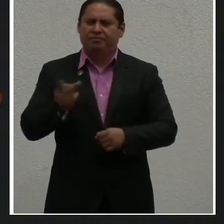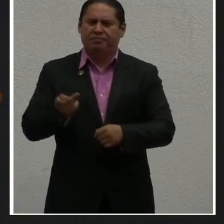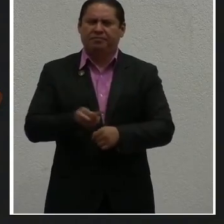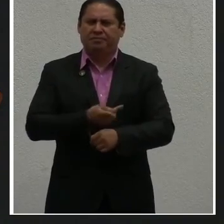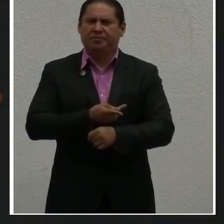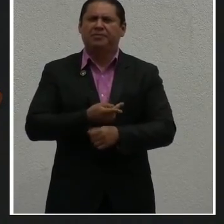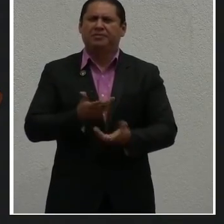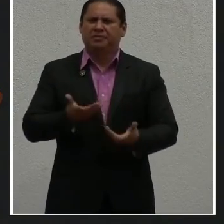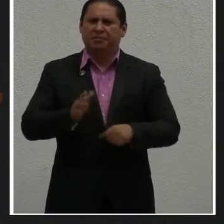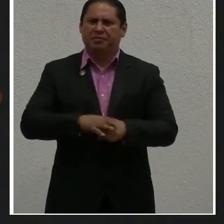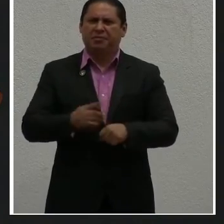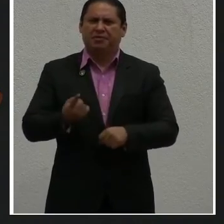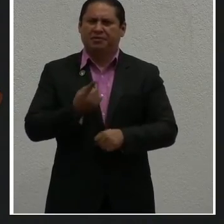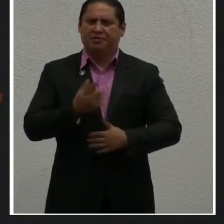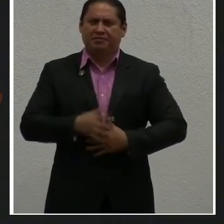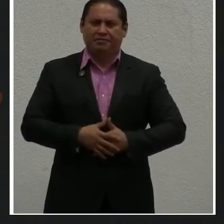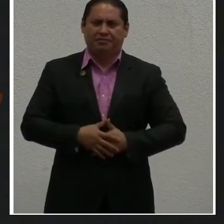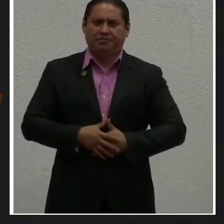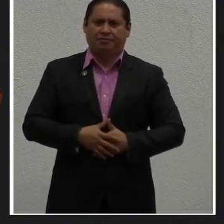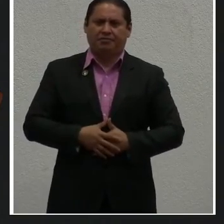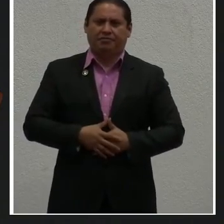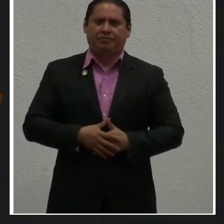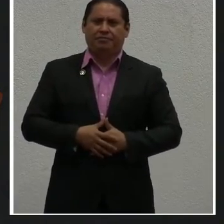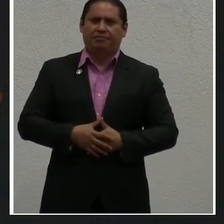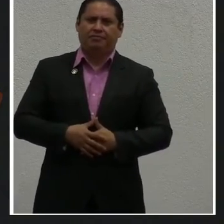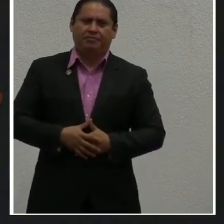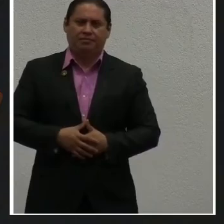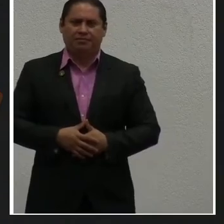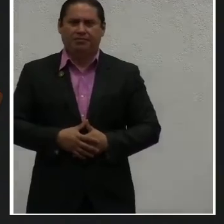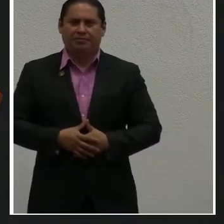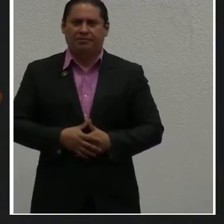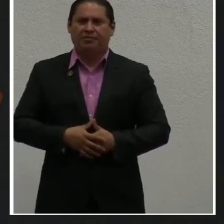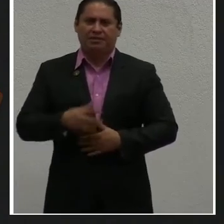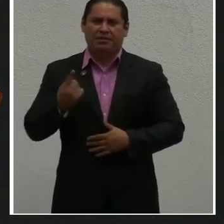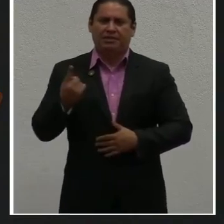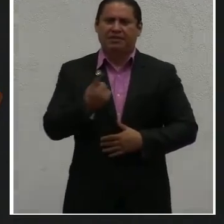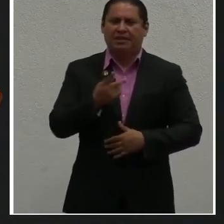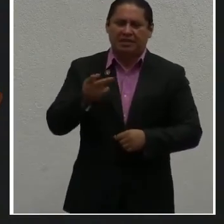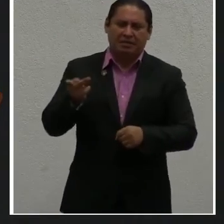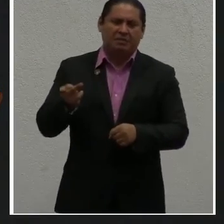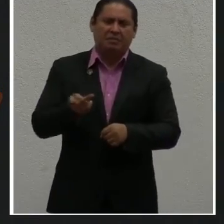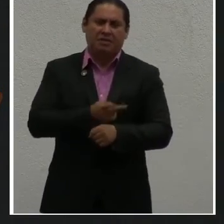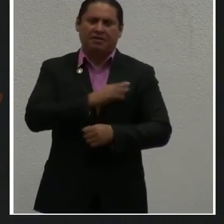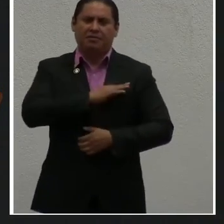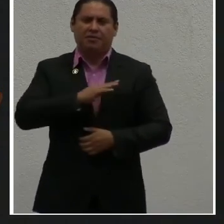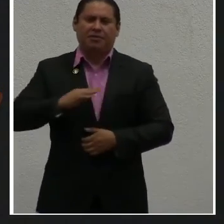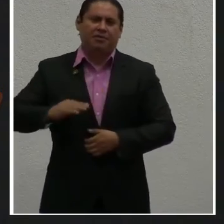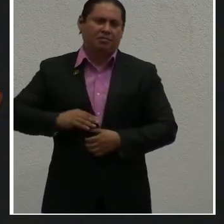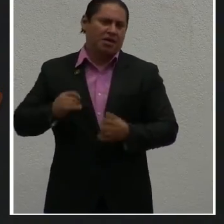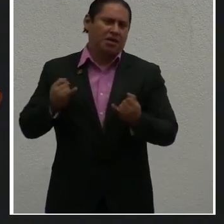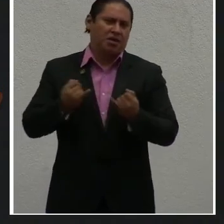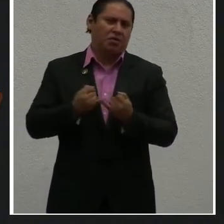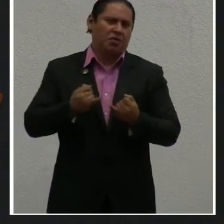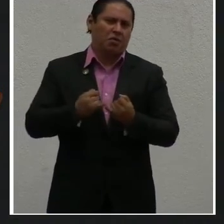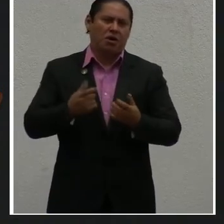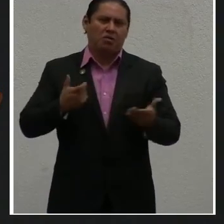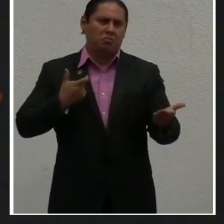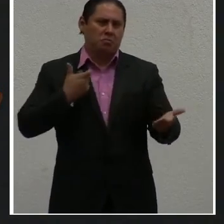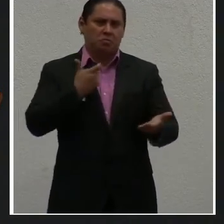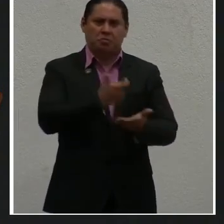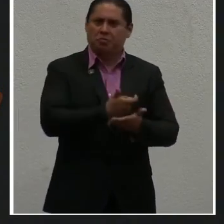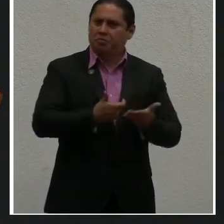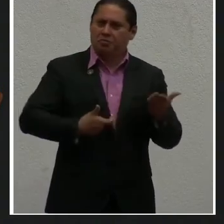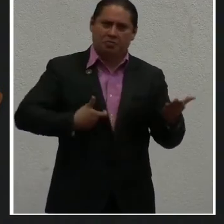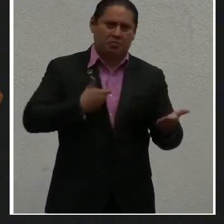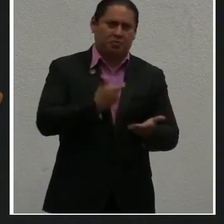gente que queda vulnerada? ¿Y qué pasa con la gente, con los municipios que tampoco tienen ingresos y que